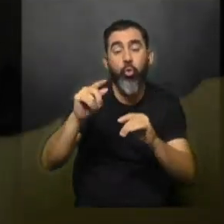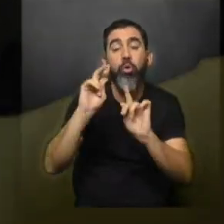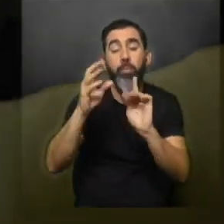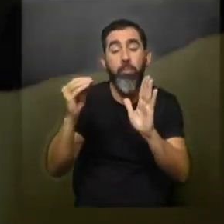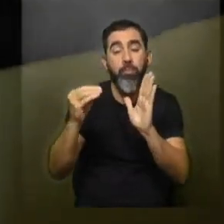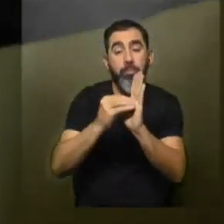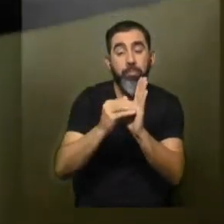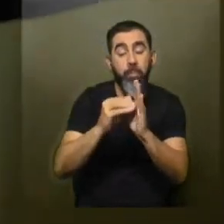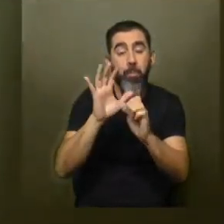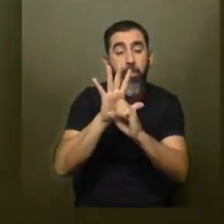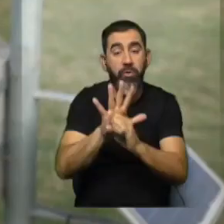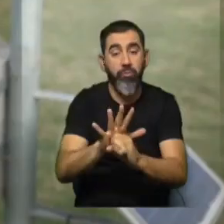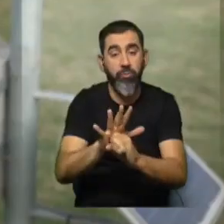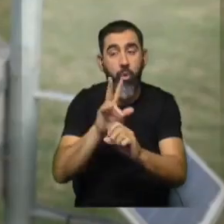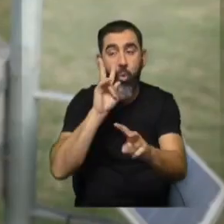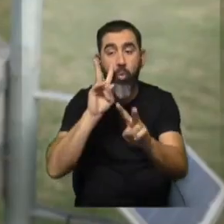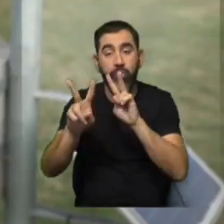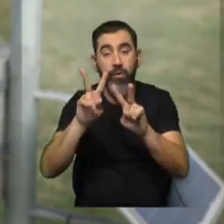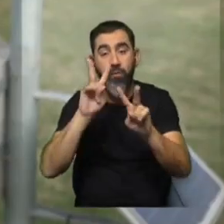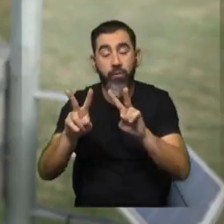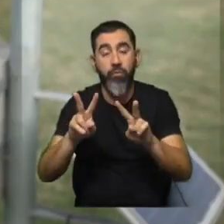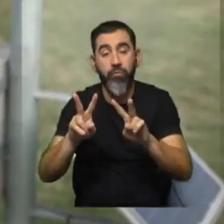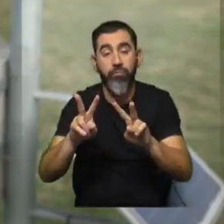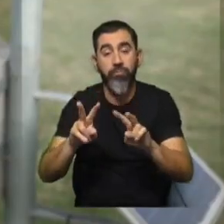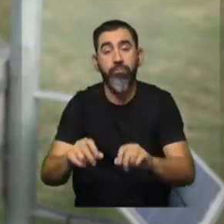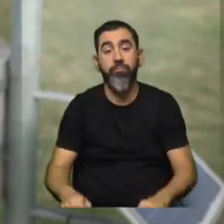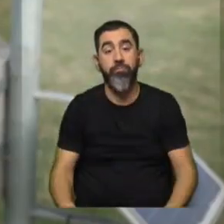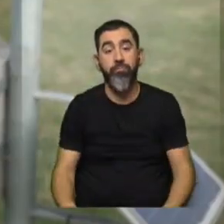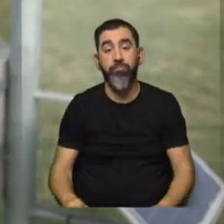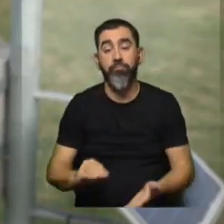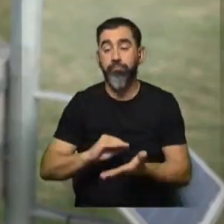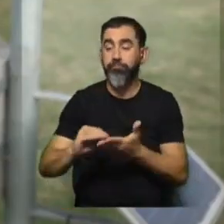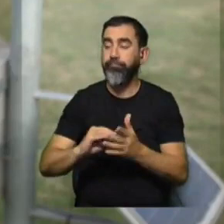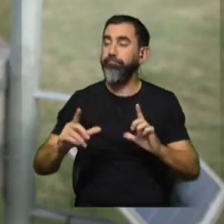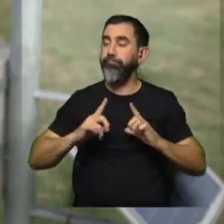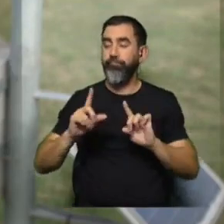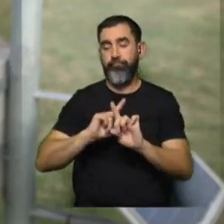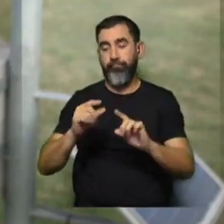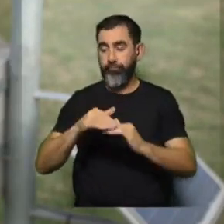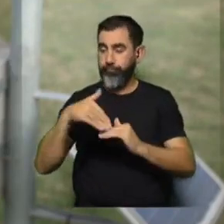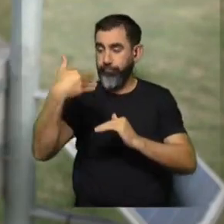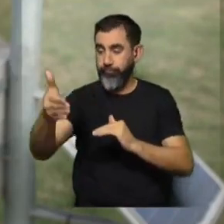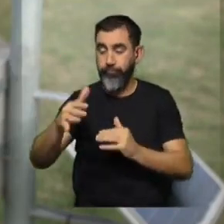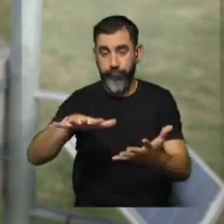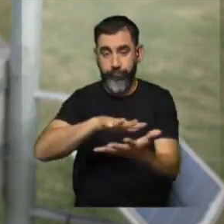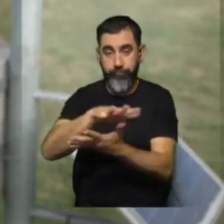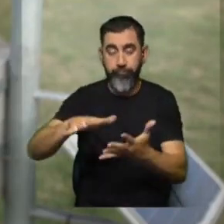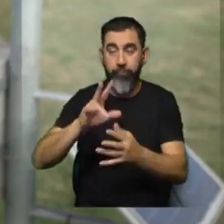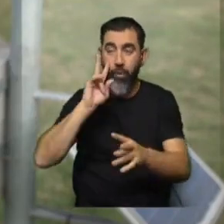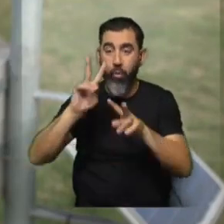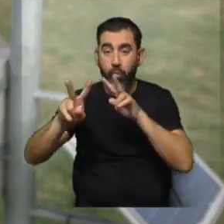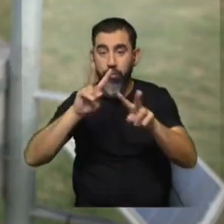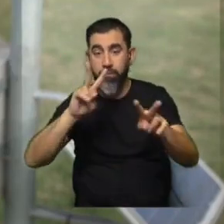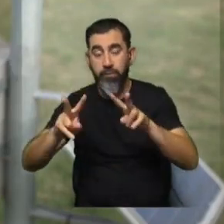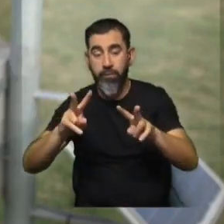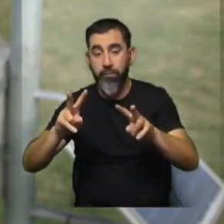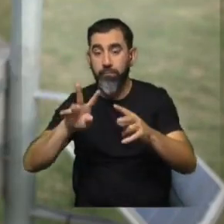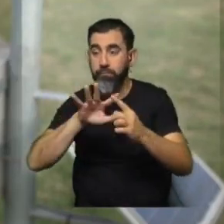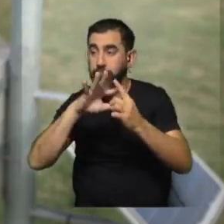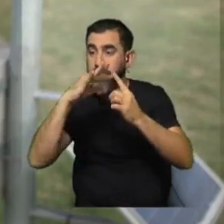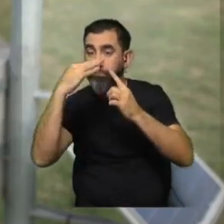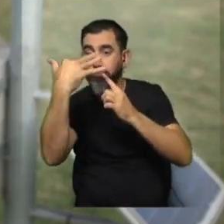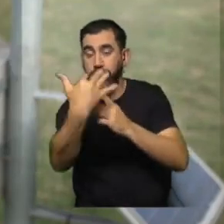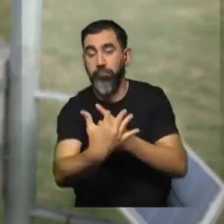atmosférica. El trabajo de observador consiste en salir desde de la oficina hacia el parque meteorológico, observar todo el entorno,